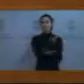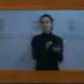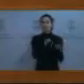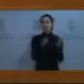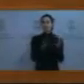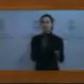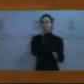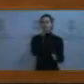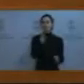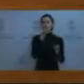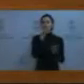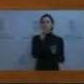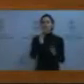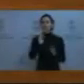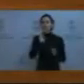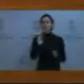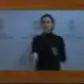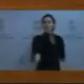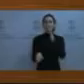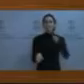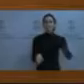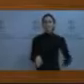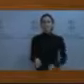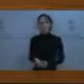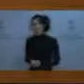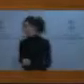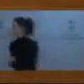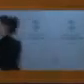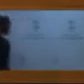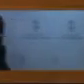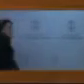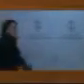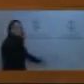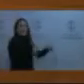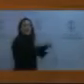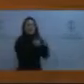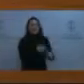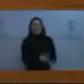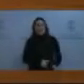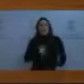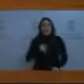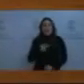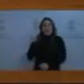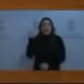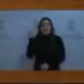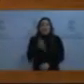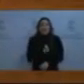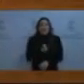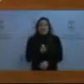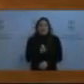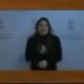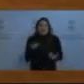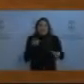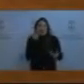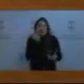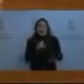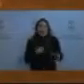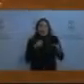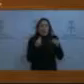coaligo, que si no me coaligo, que si viene el secretario general a decir lo que tiene que hacer Izquierda Unida en Asturias con Podemos o